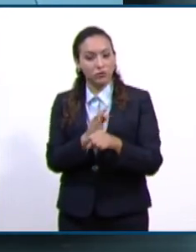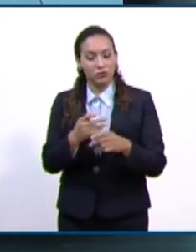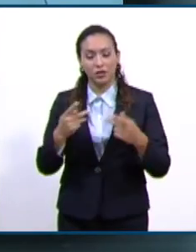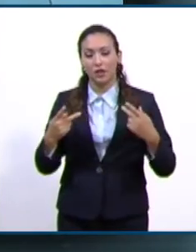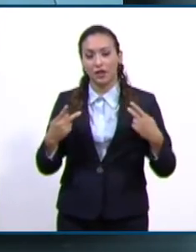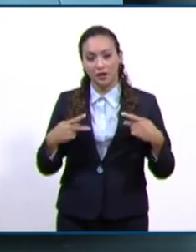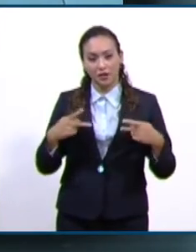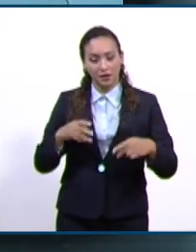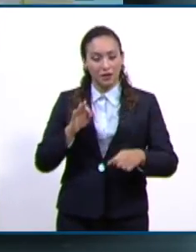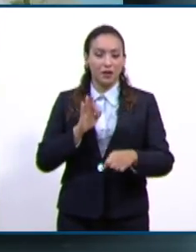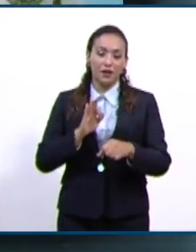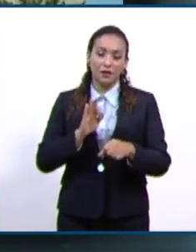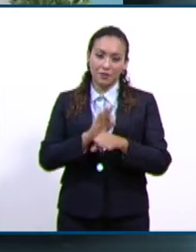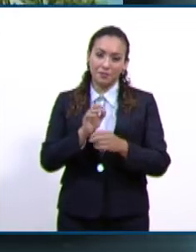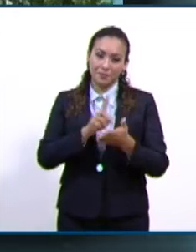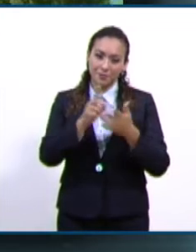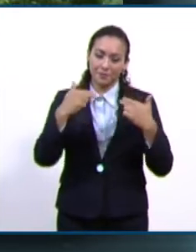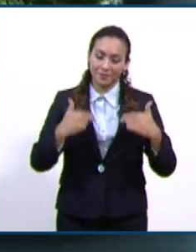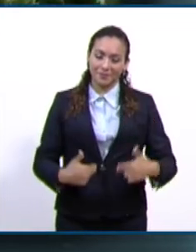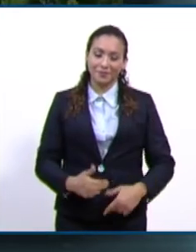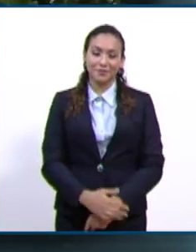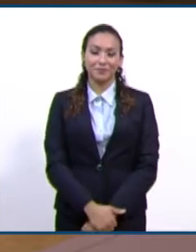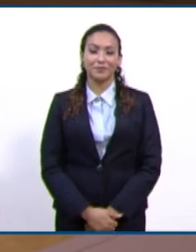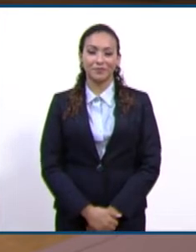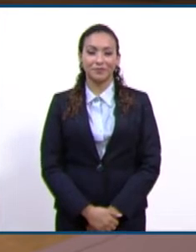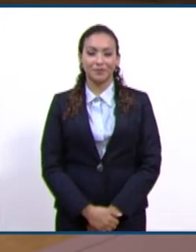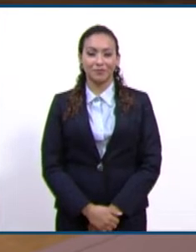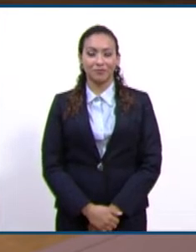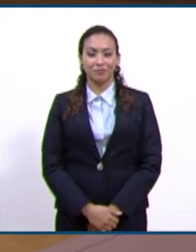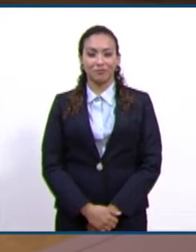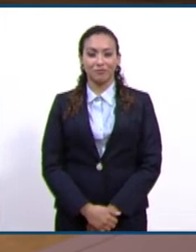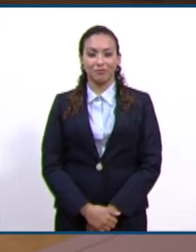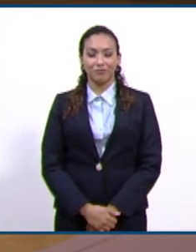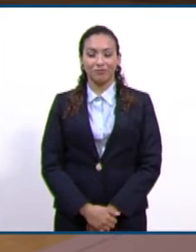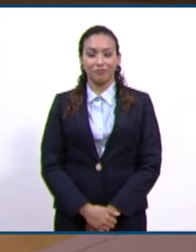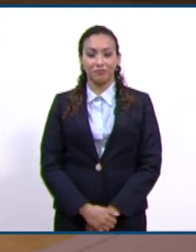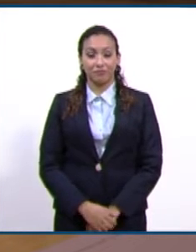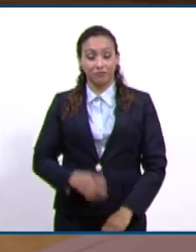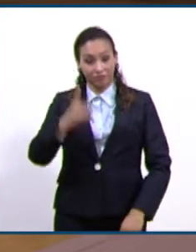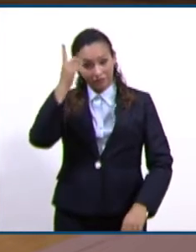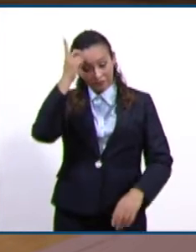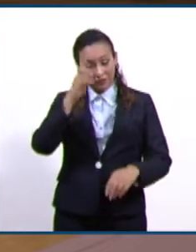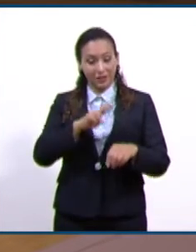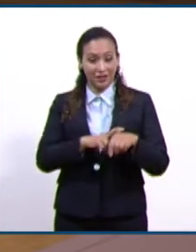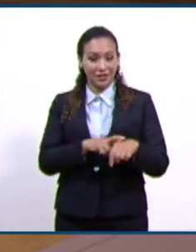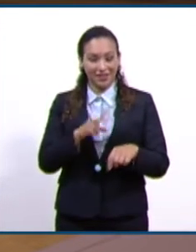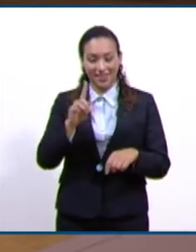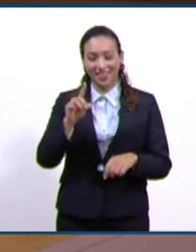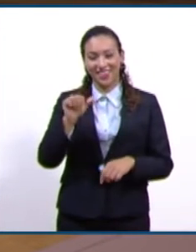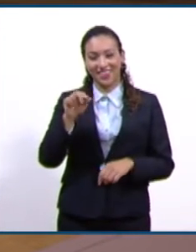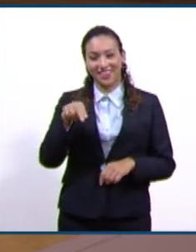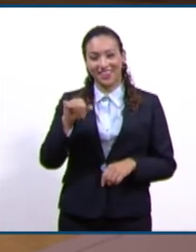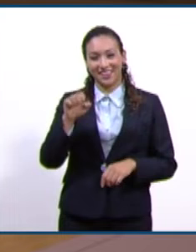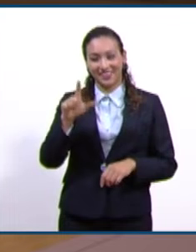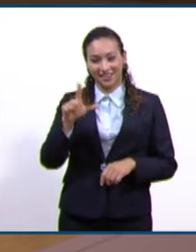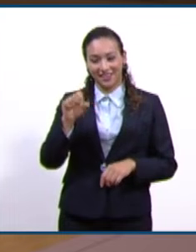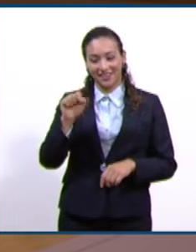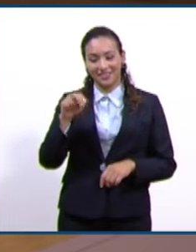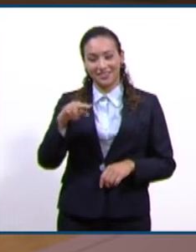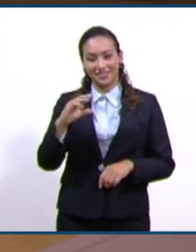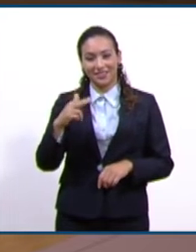del Poder Judicial de la Federación, Jesús Daza. El director nacional de la JUFED, él es Daniel Sánchez Montalvo, habló